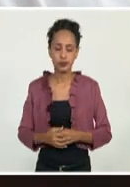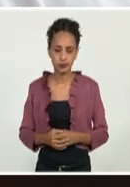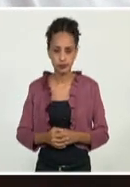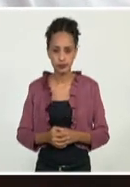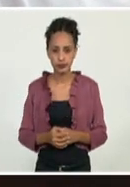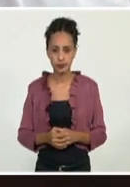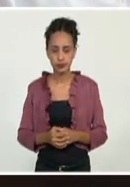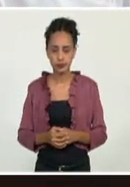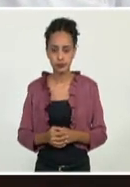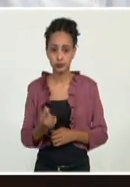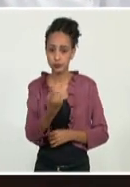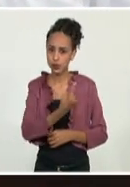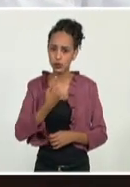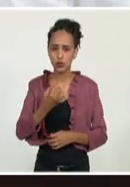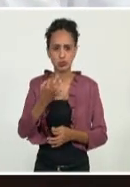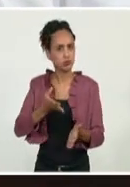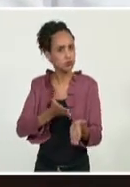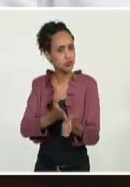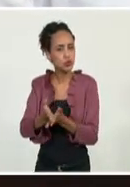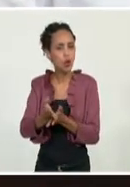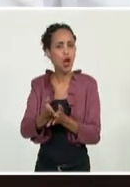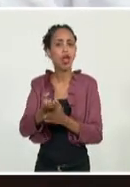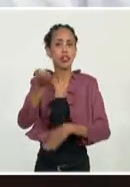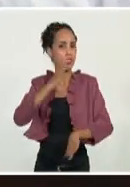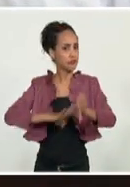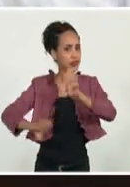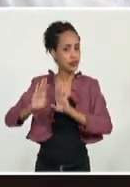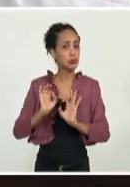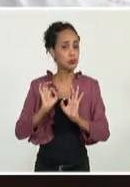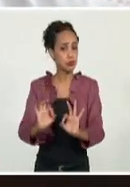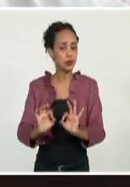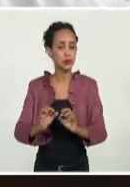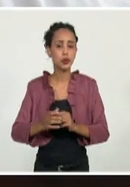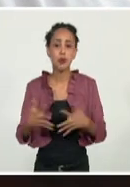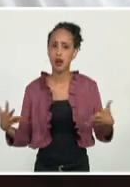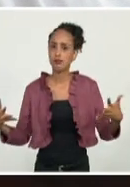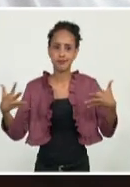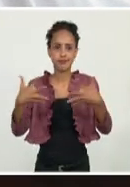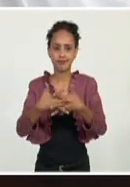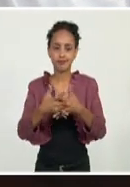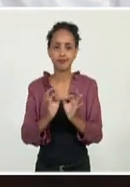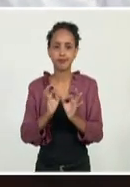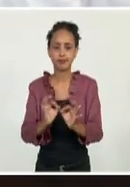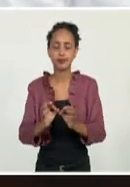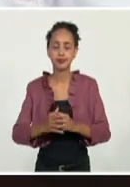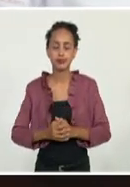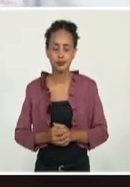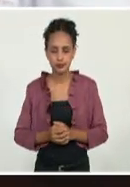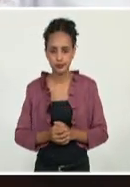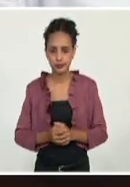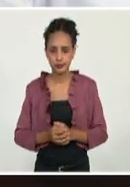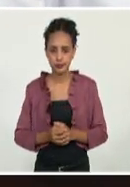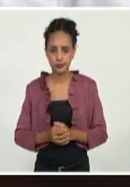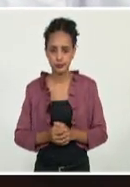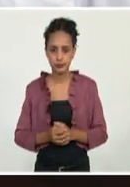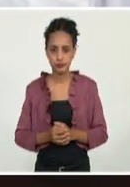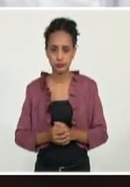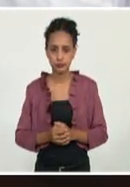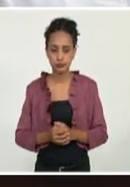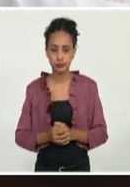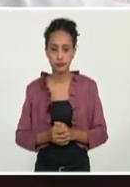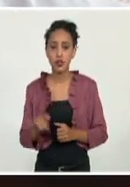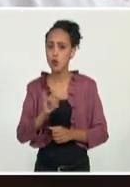para continuar articulando desde una más efectiva integración la movilización en reclamo al